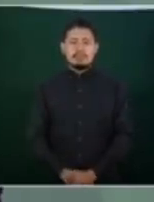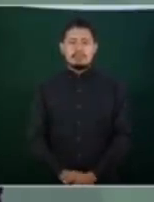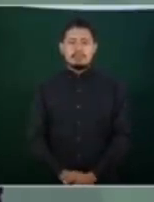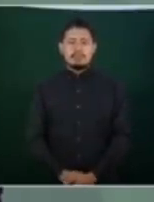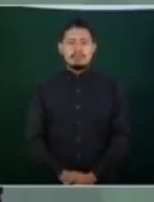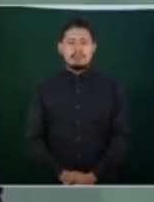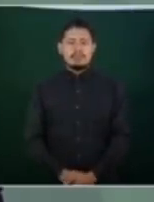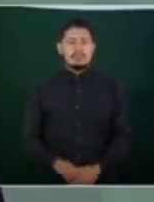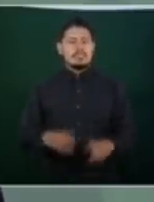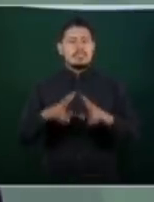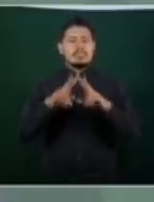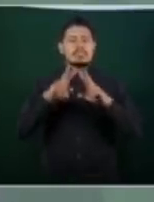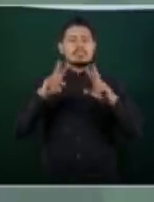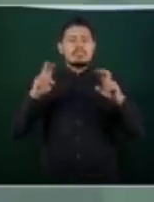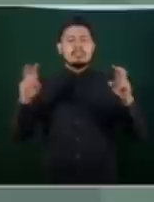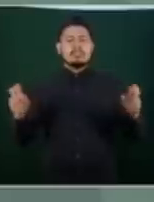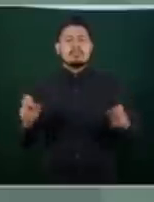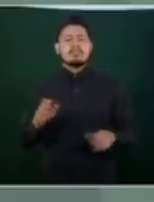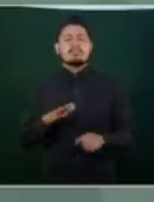la situación de